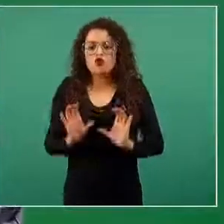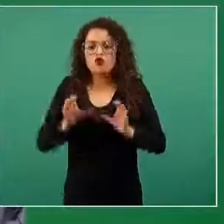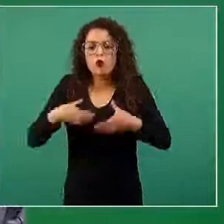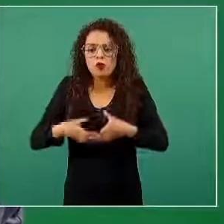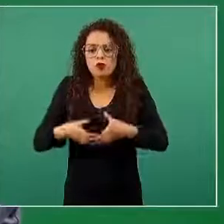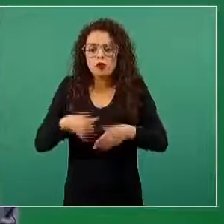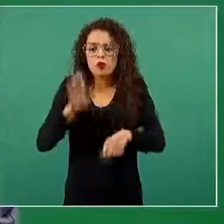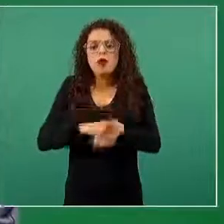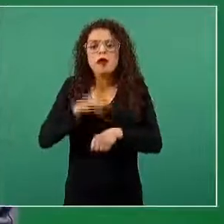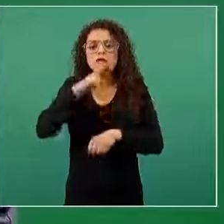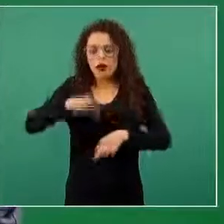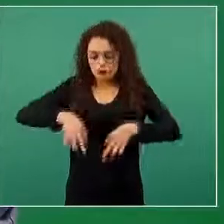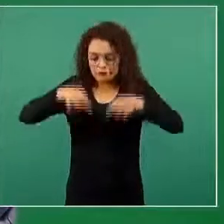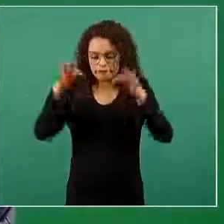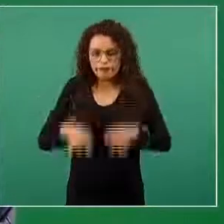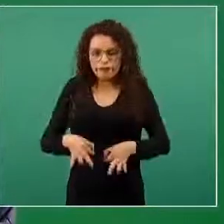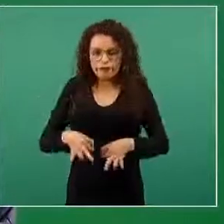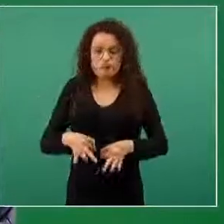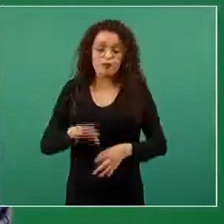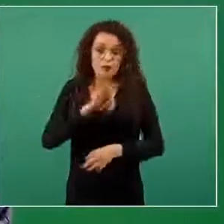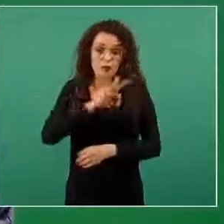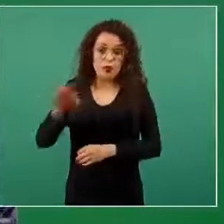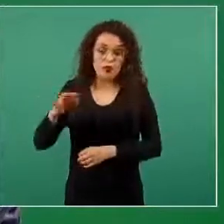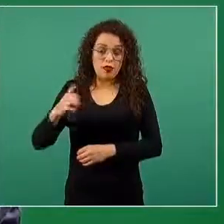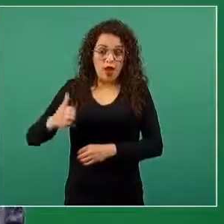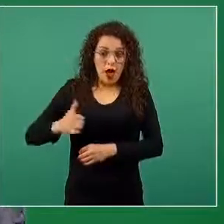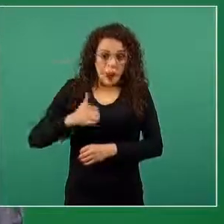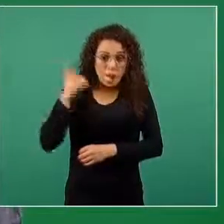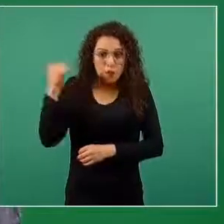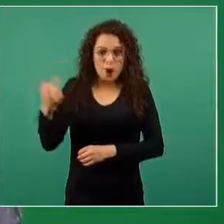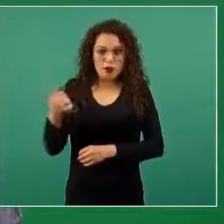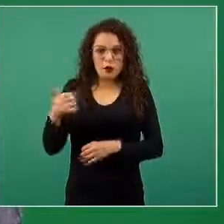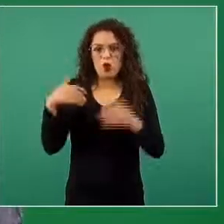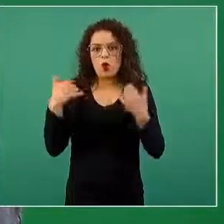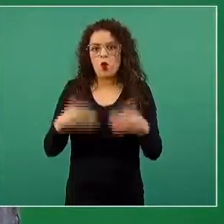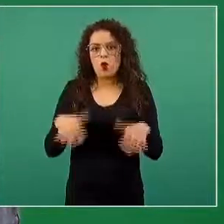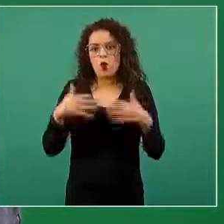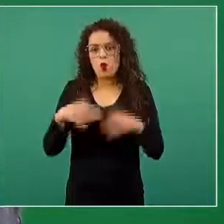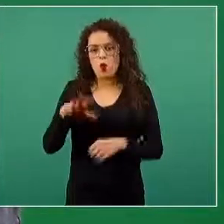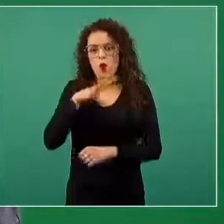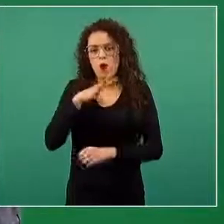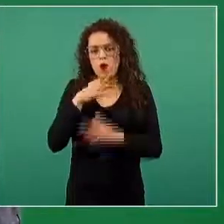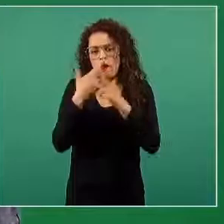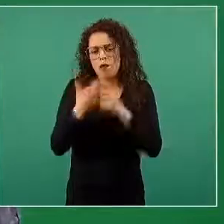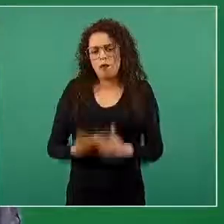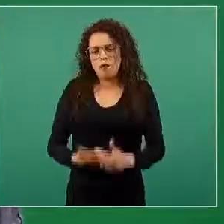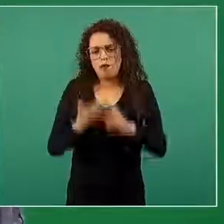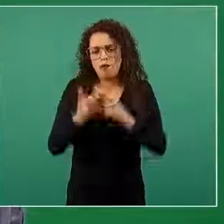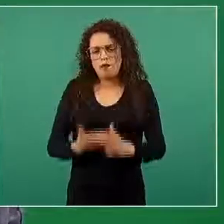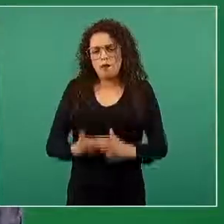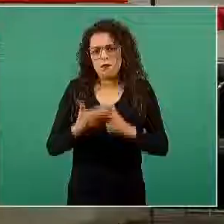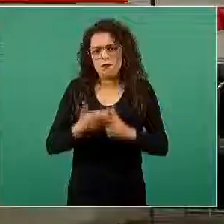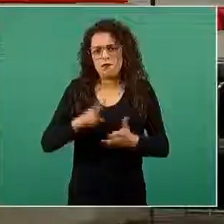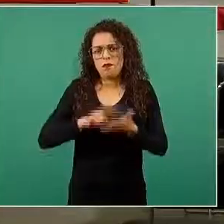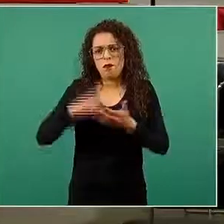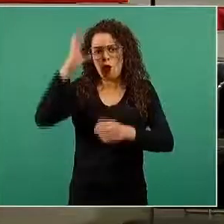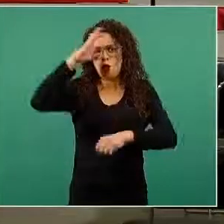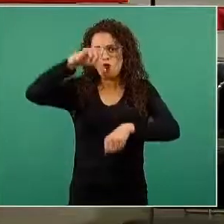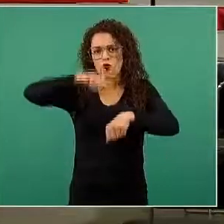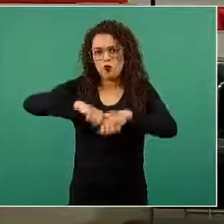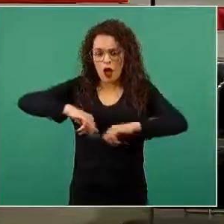efectiva y se aprovecha la riqueza, la enorme riqueza cultural,